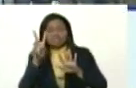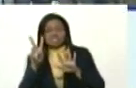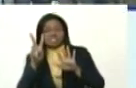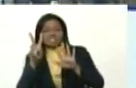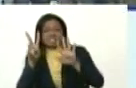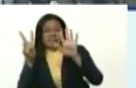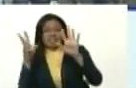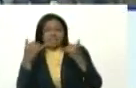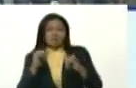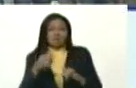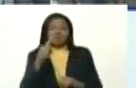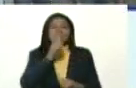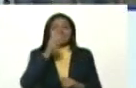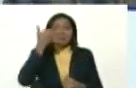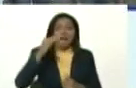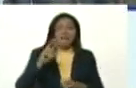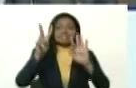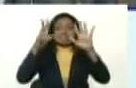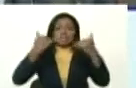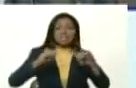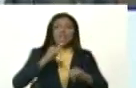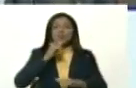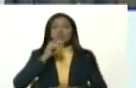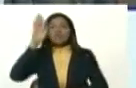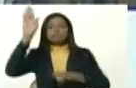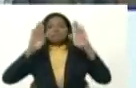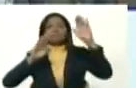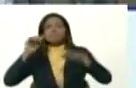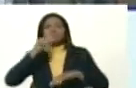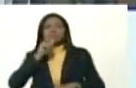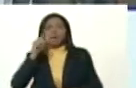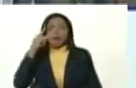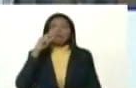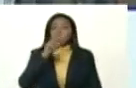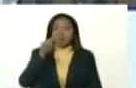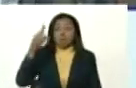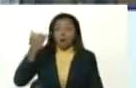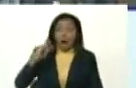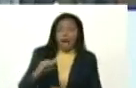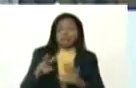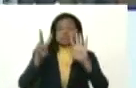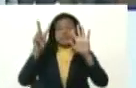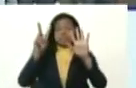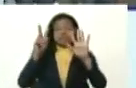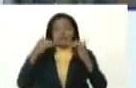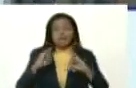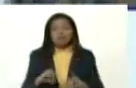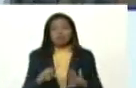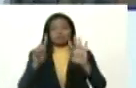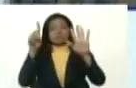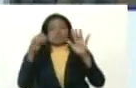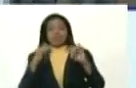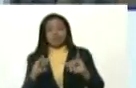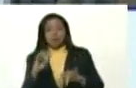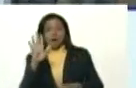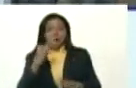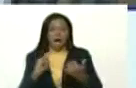¿Quién tiene 7 muchachos aquí? Levanten la mano. Por aquí, ¿ves? ¿Quién tiene 6 muchachos?